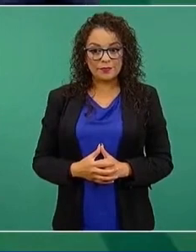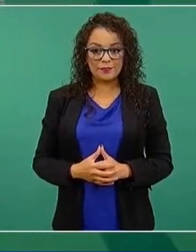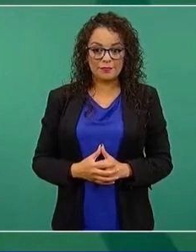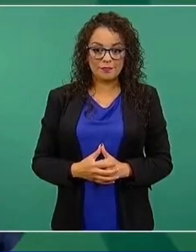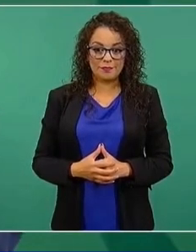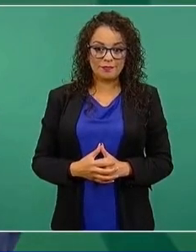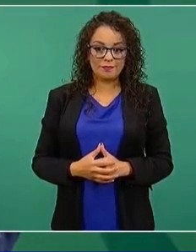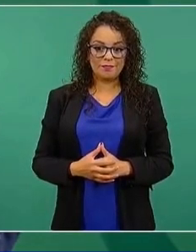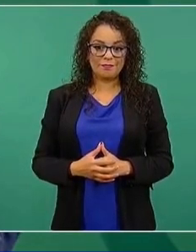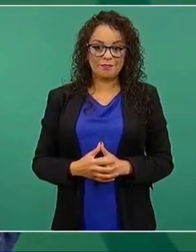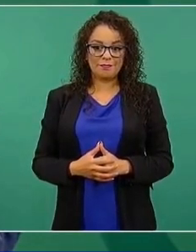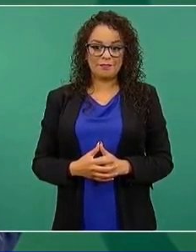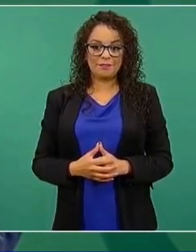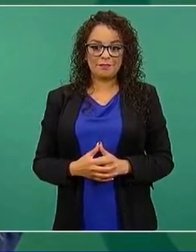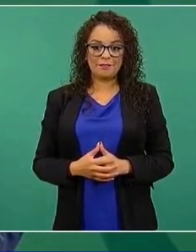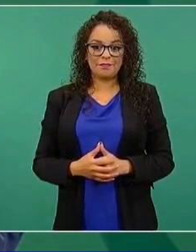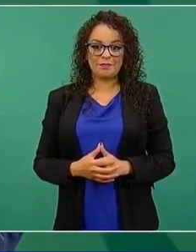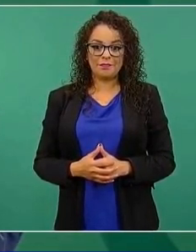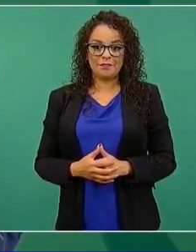Entonces pidió la palabra.